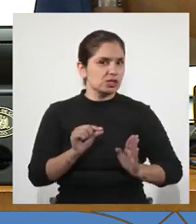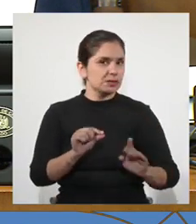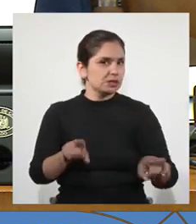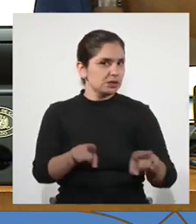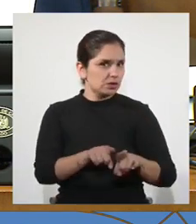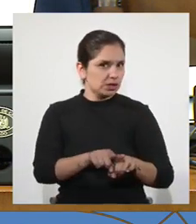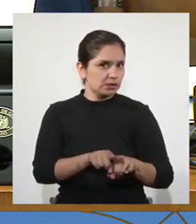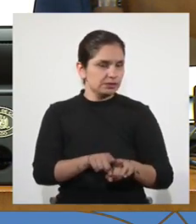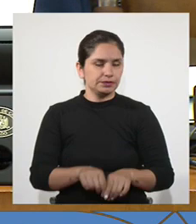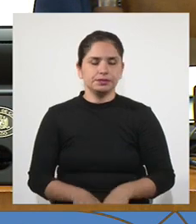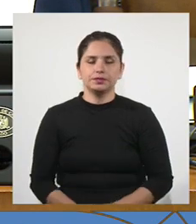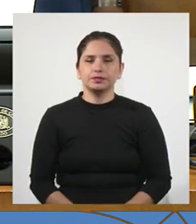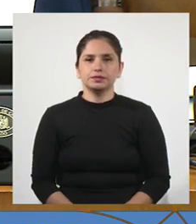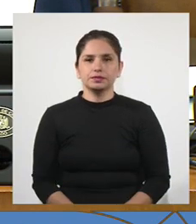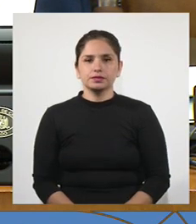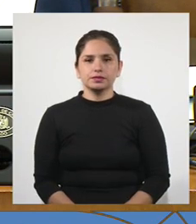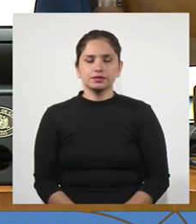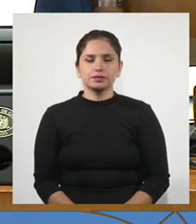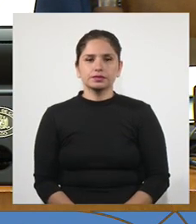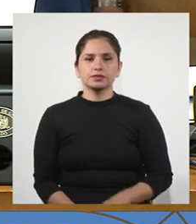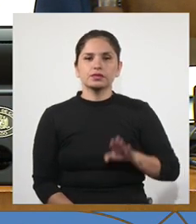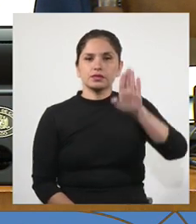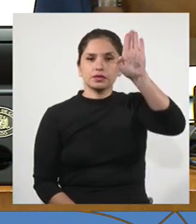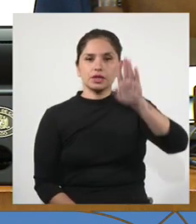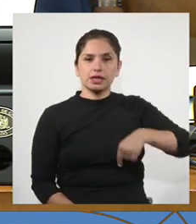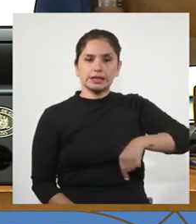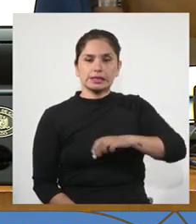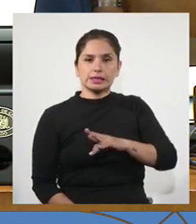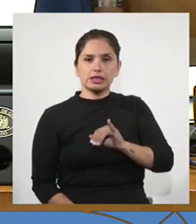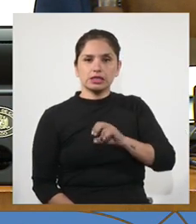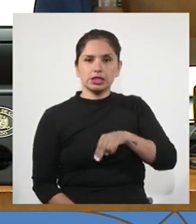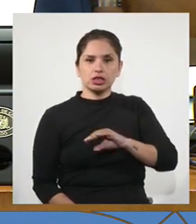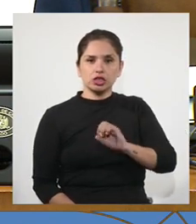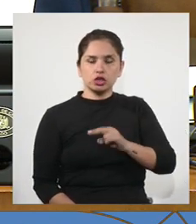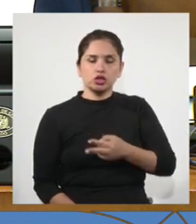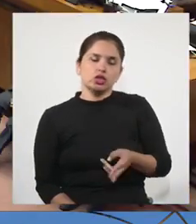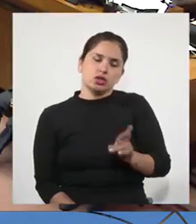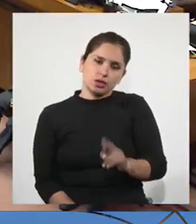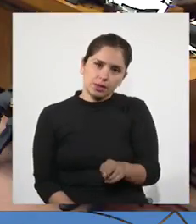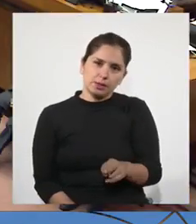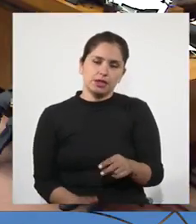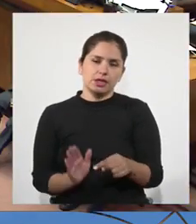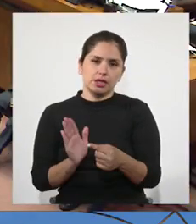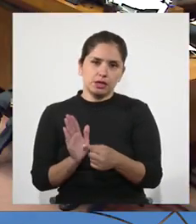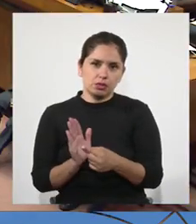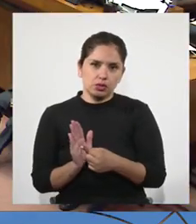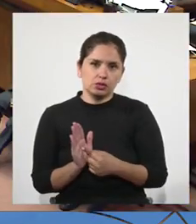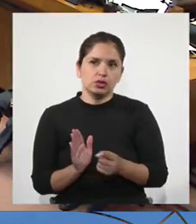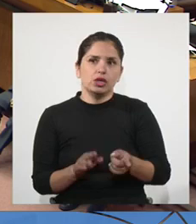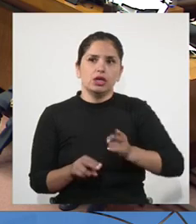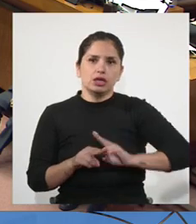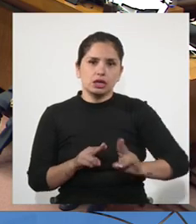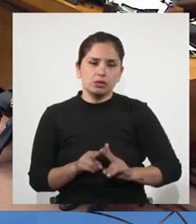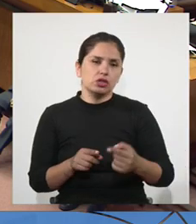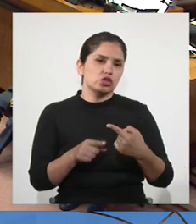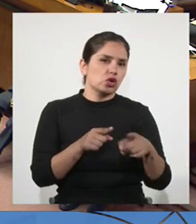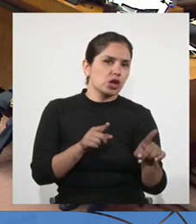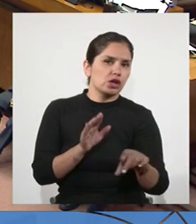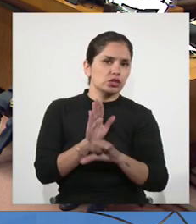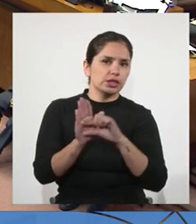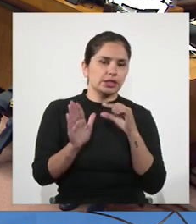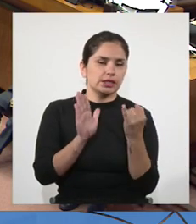Senadora Rincón. Gracias, presidente. Yo quiero insistir en el punto que hemos hecho con la otra